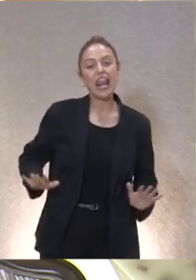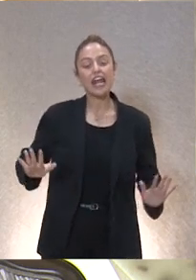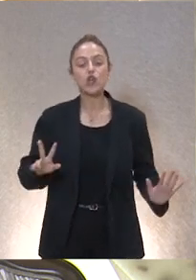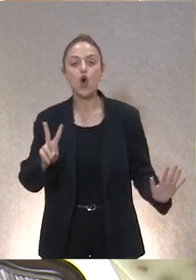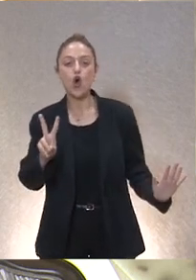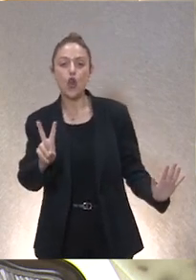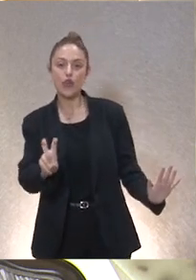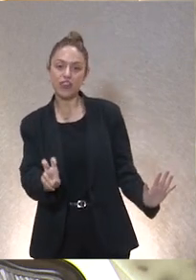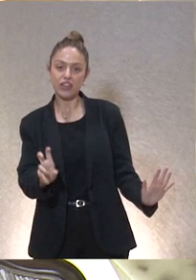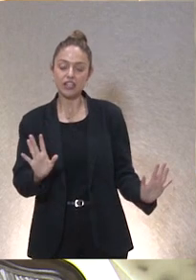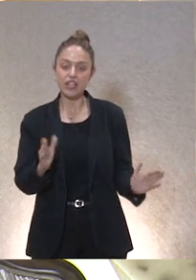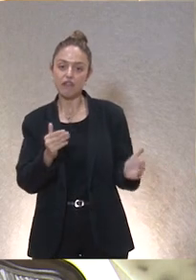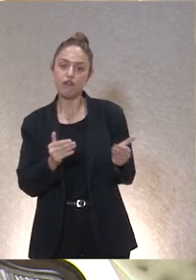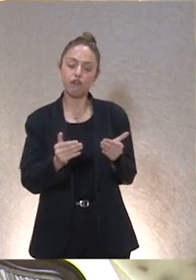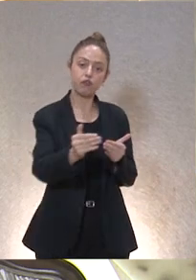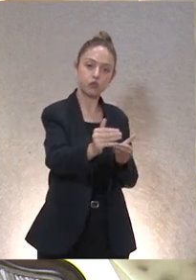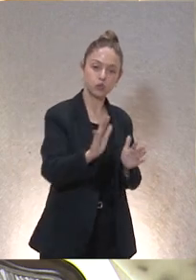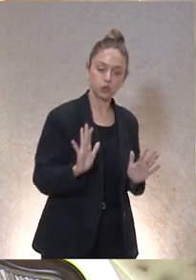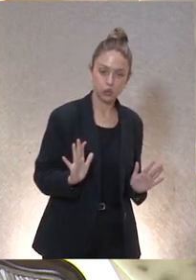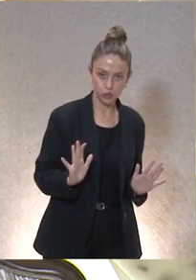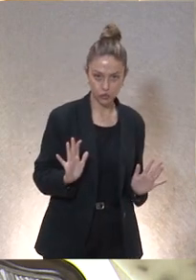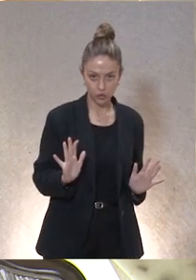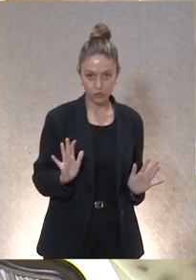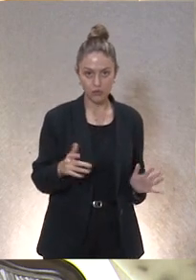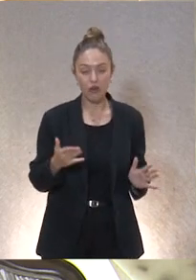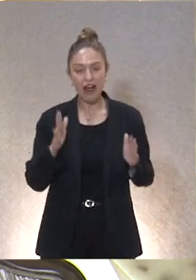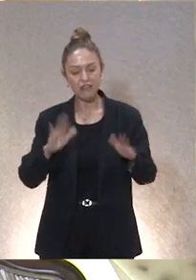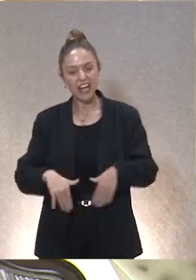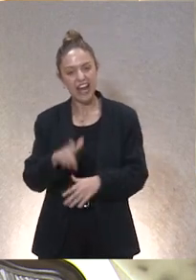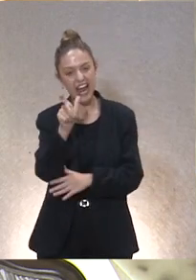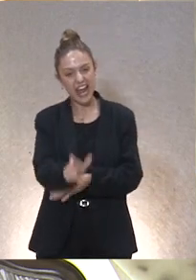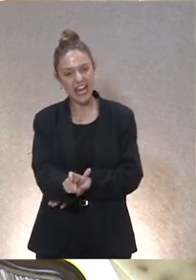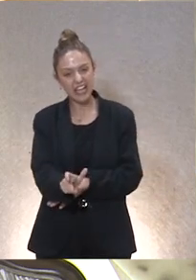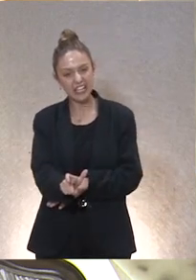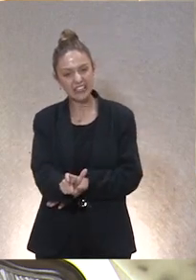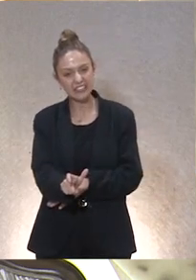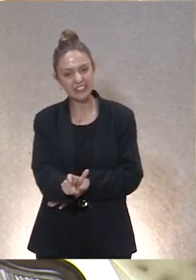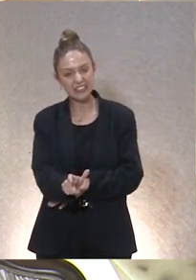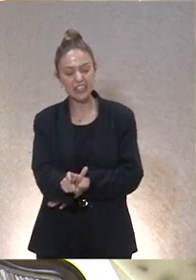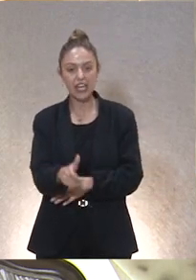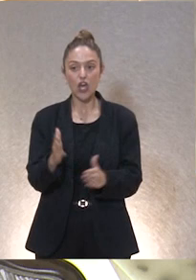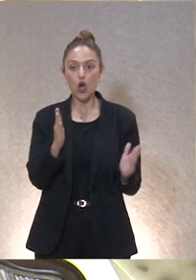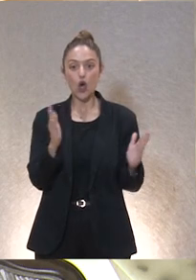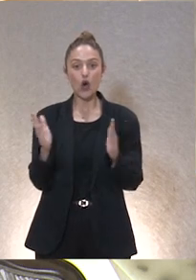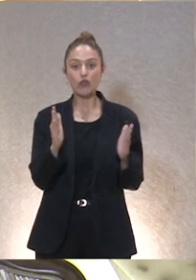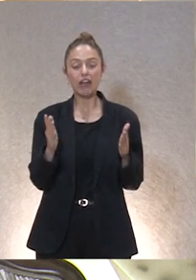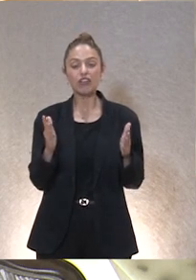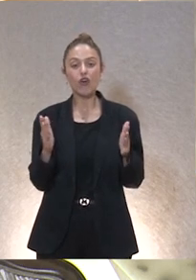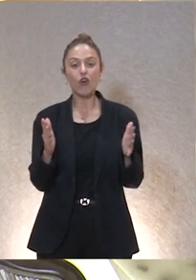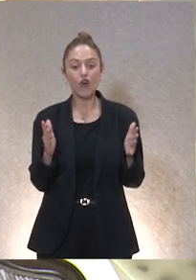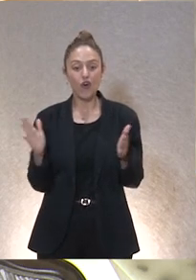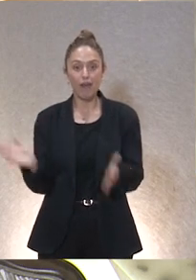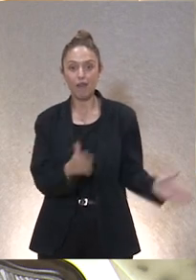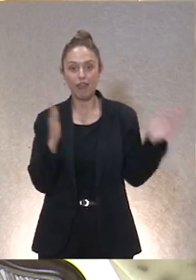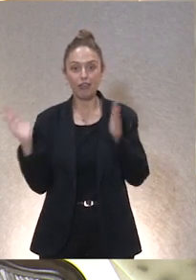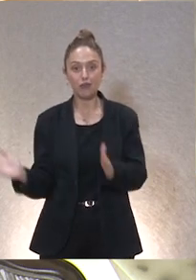y les garantizan futuro nosotros estamos condenando a la gente a contratos eventuales durante se o